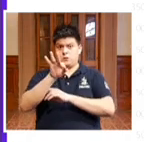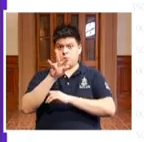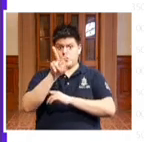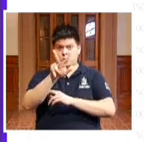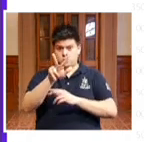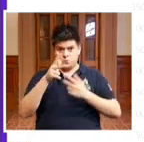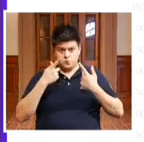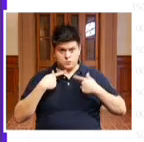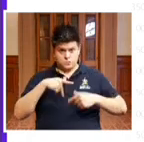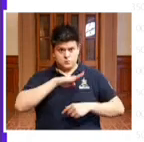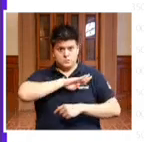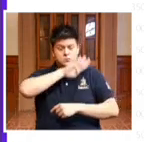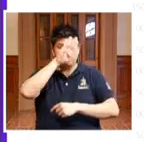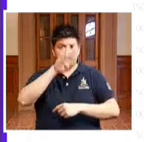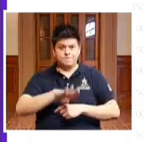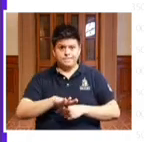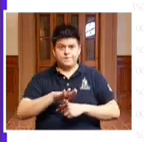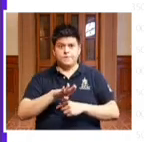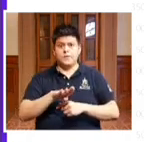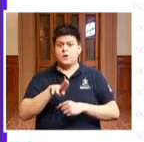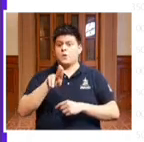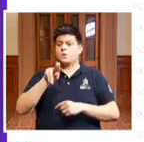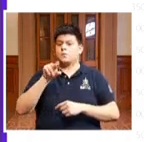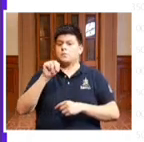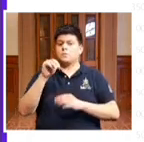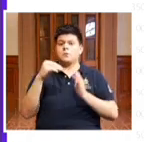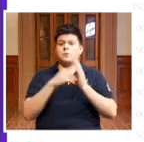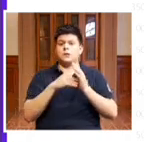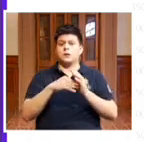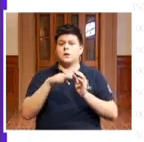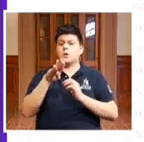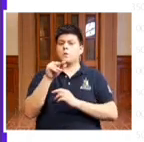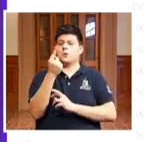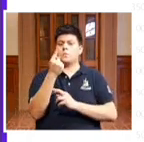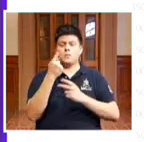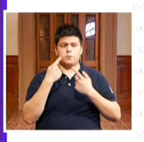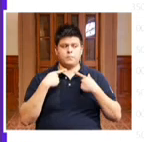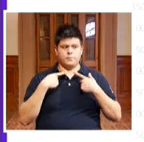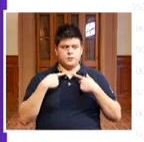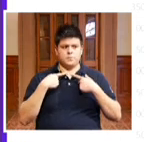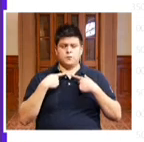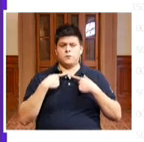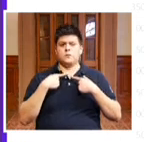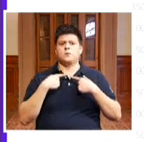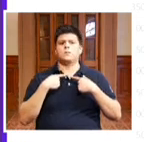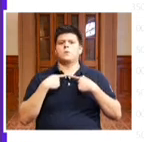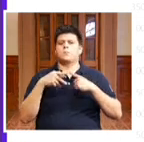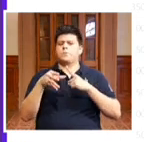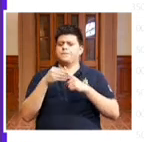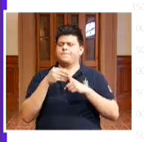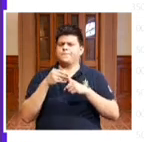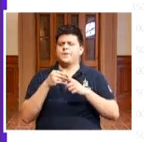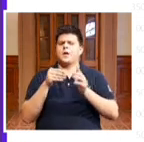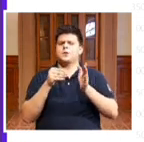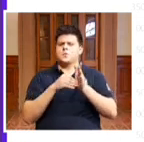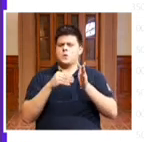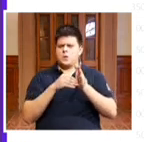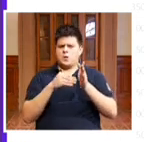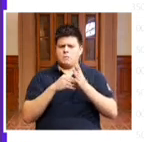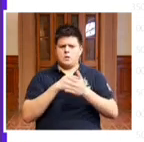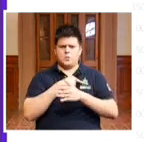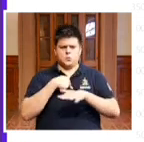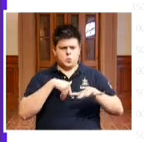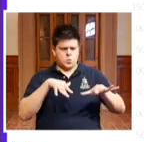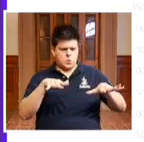4.948 defunciones, 89.091 casos y se siguen concentrando, no tenemos